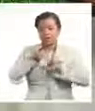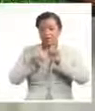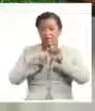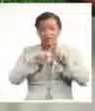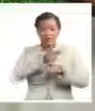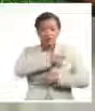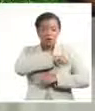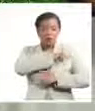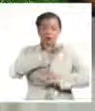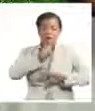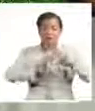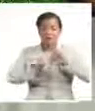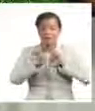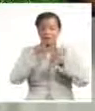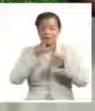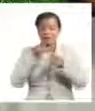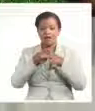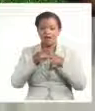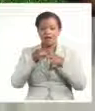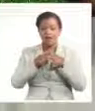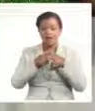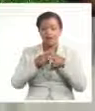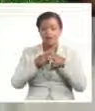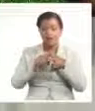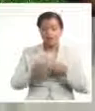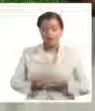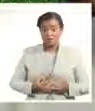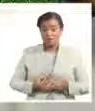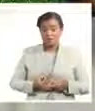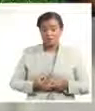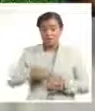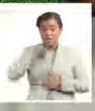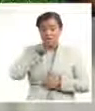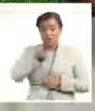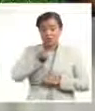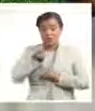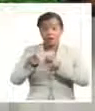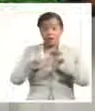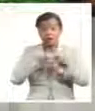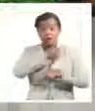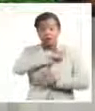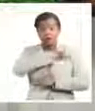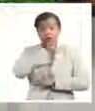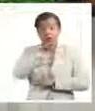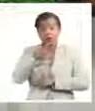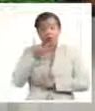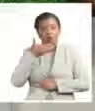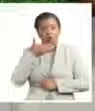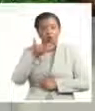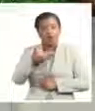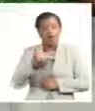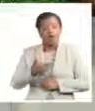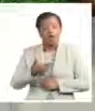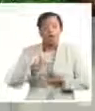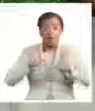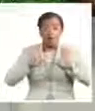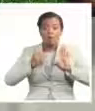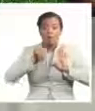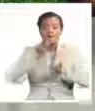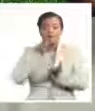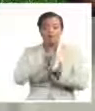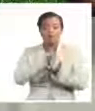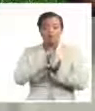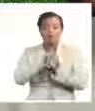Ernesto y en nuestra opinión eso que se consulte es algo positivo y ojalá se siga haciendo